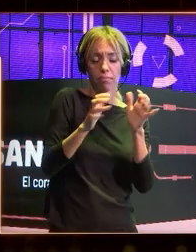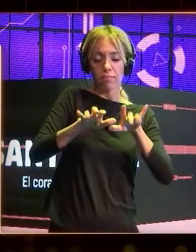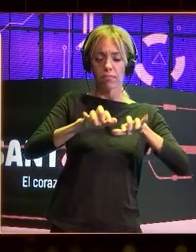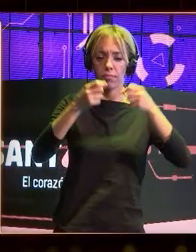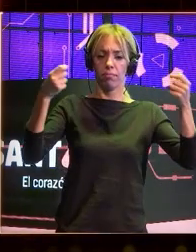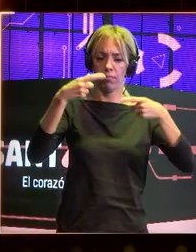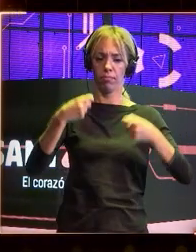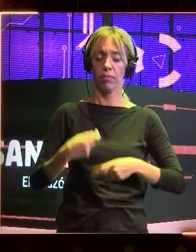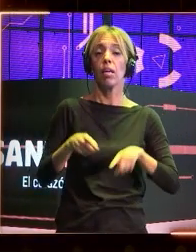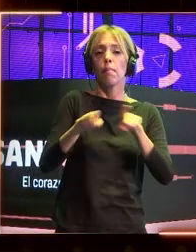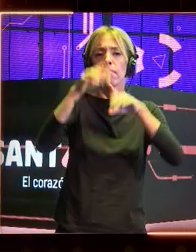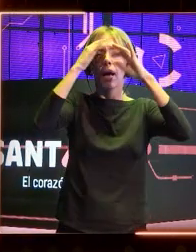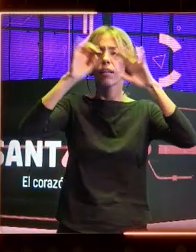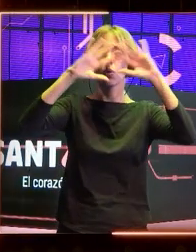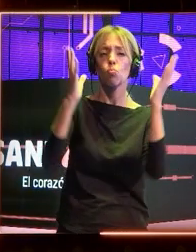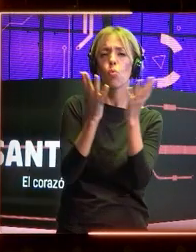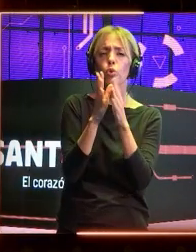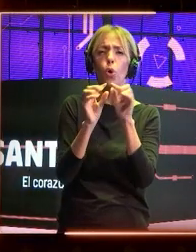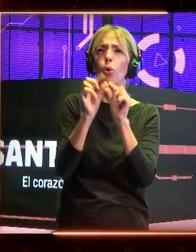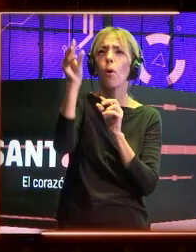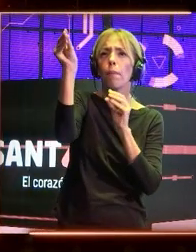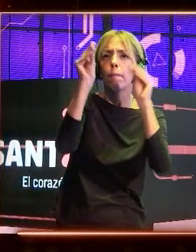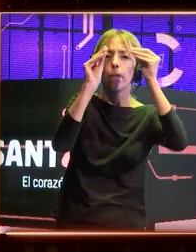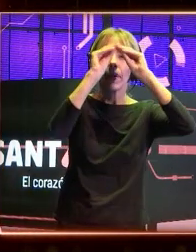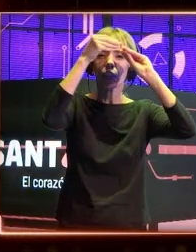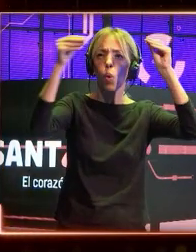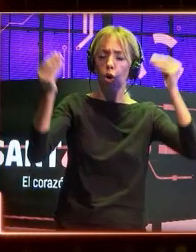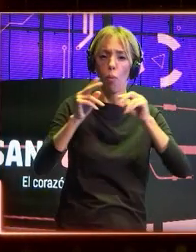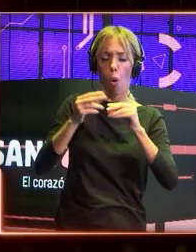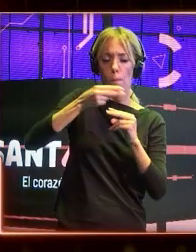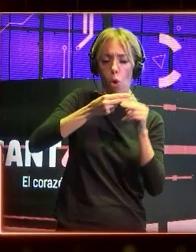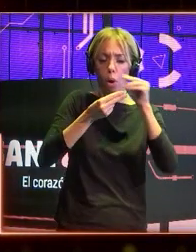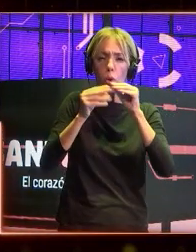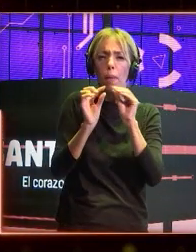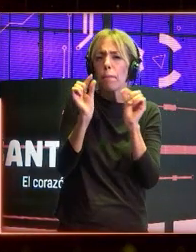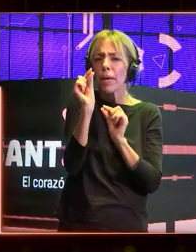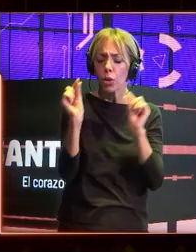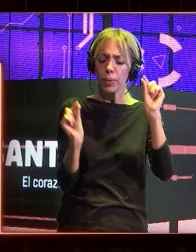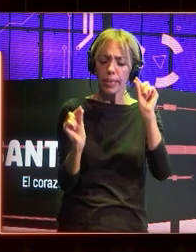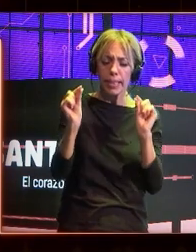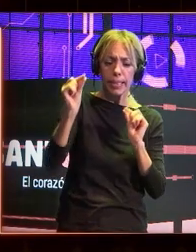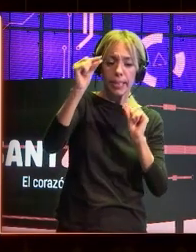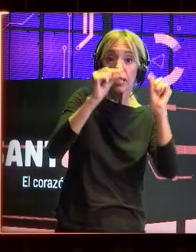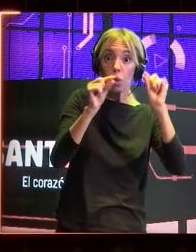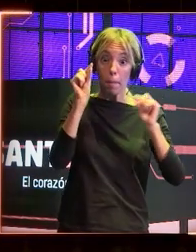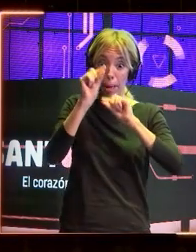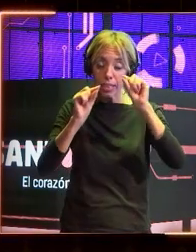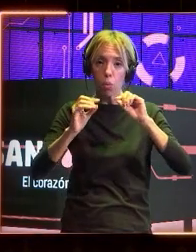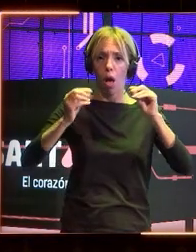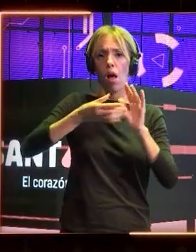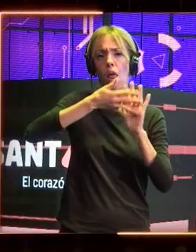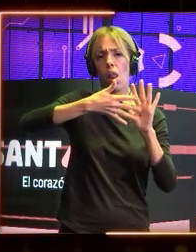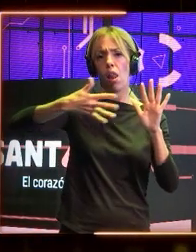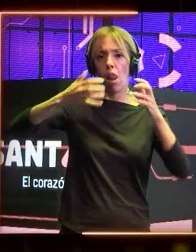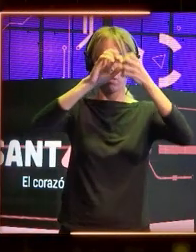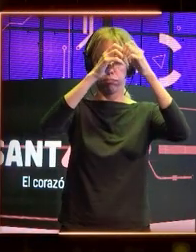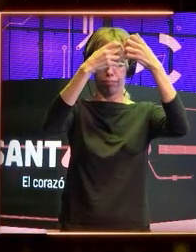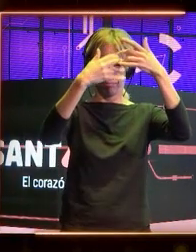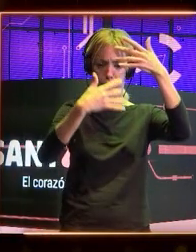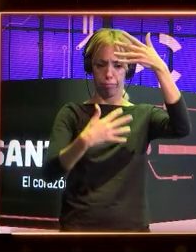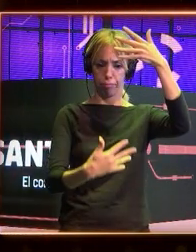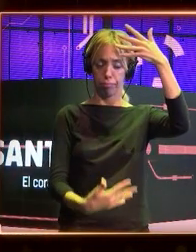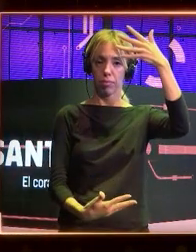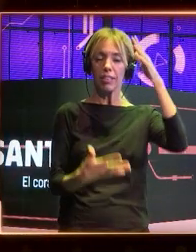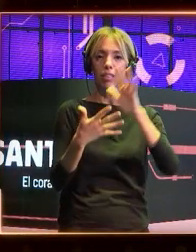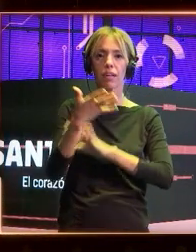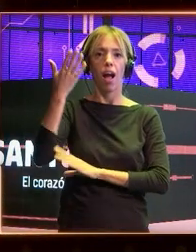pequeñísimas piezas llamadas partículas como si fueran bloques de construcción muy muy pequeños estas partículas bla bla bla bla hemos